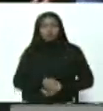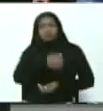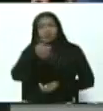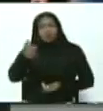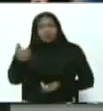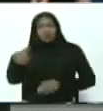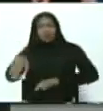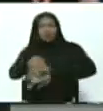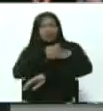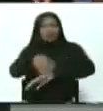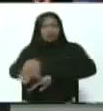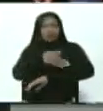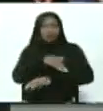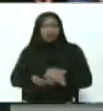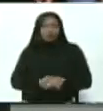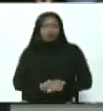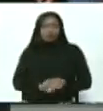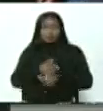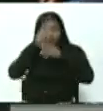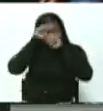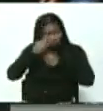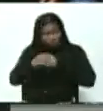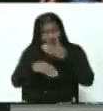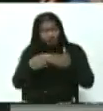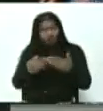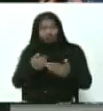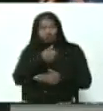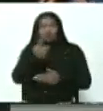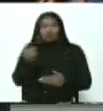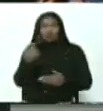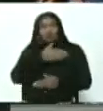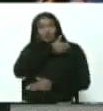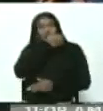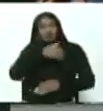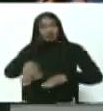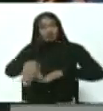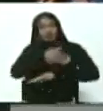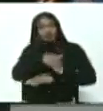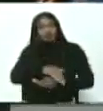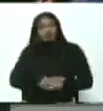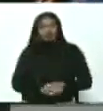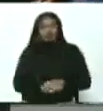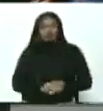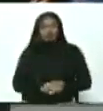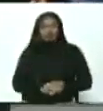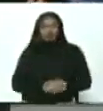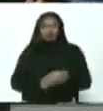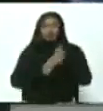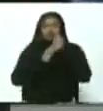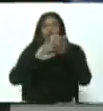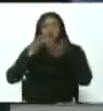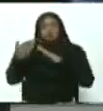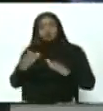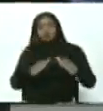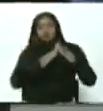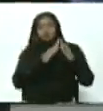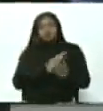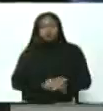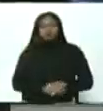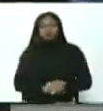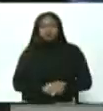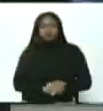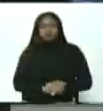calle, un reconocimiento a cada jefe de calle, a cada líder de comunidad,